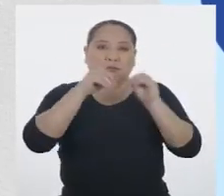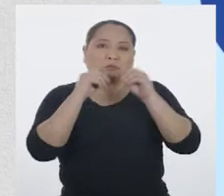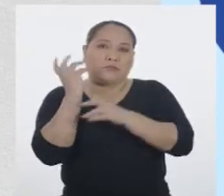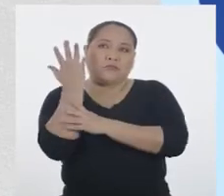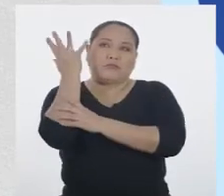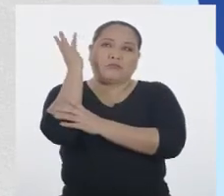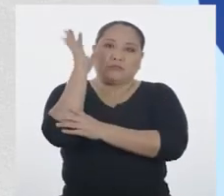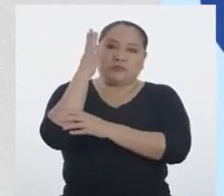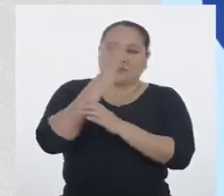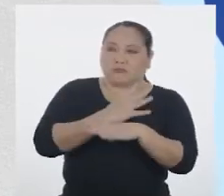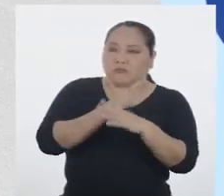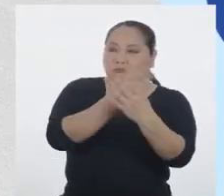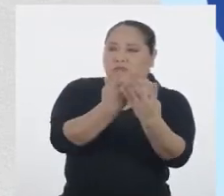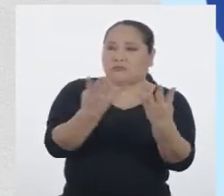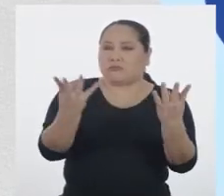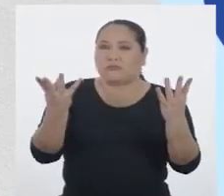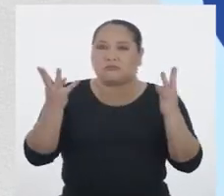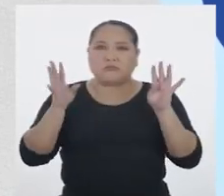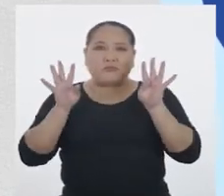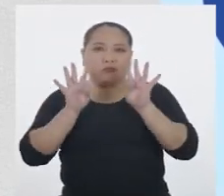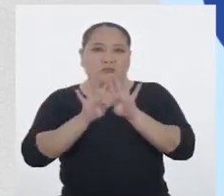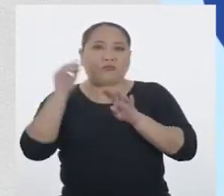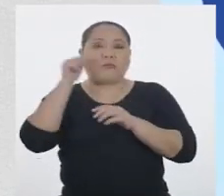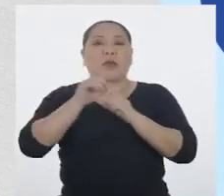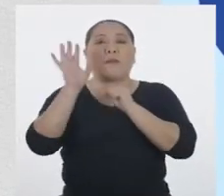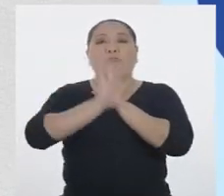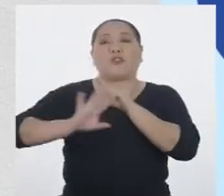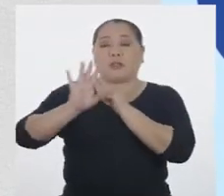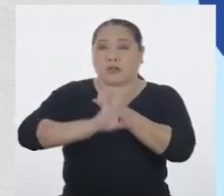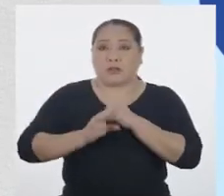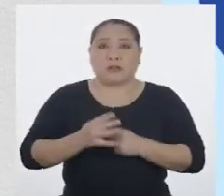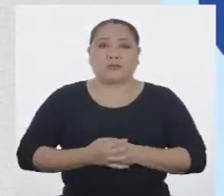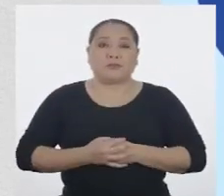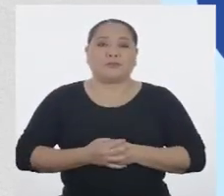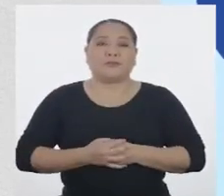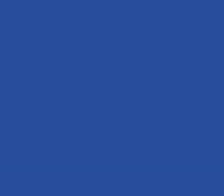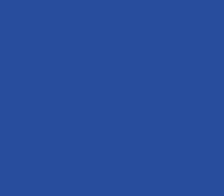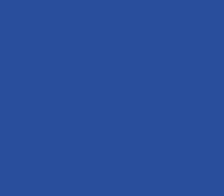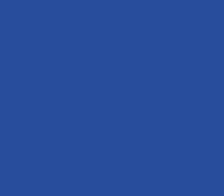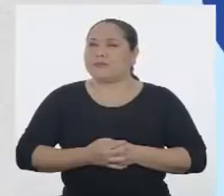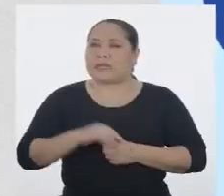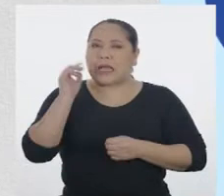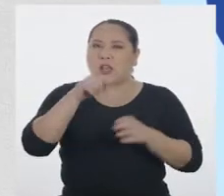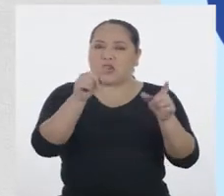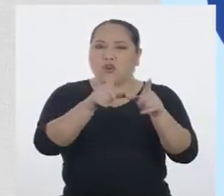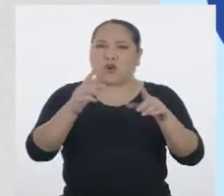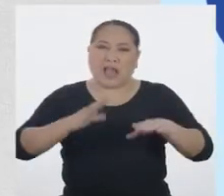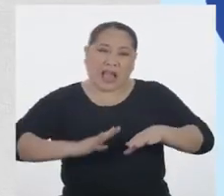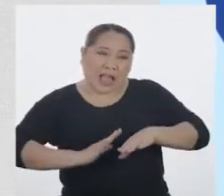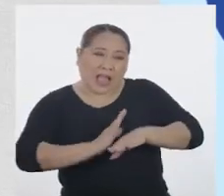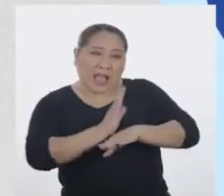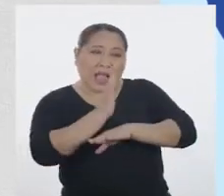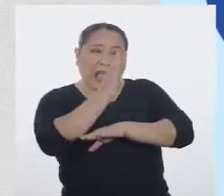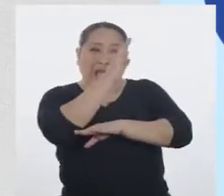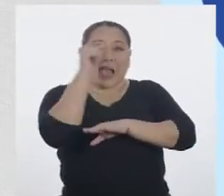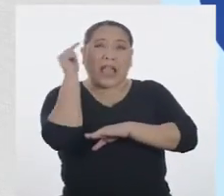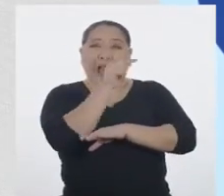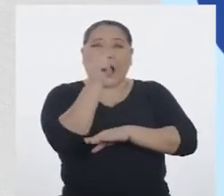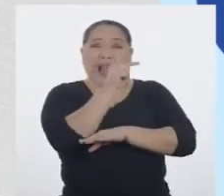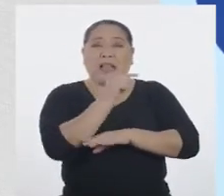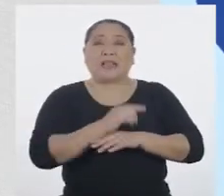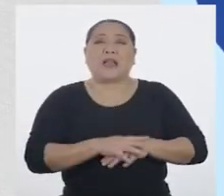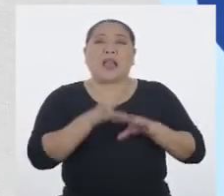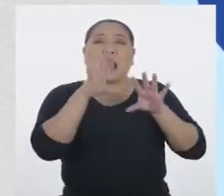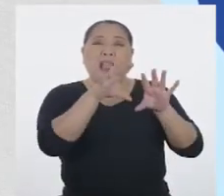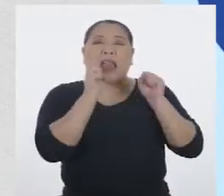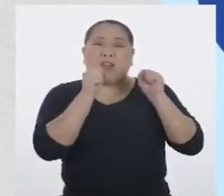Se puede instalar árboles y arbustos alrededor del campo para proteger a los cultivos. En los lugares más altos, donde